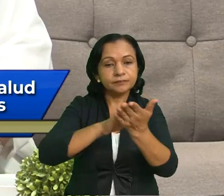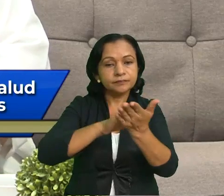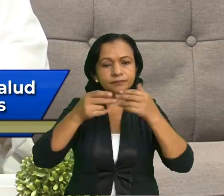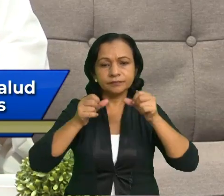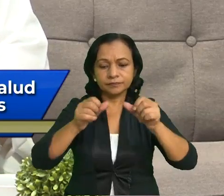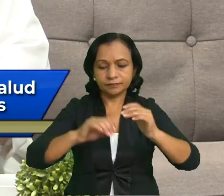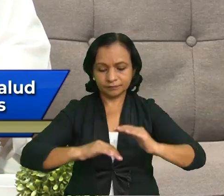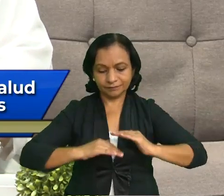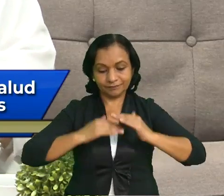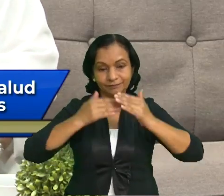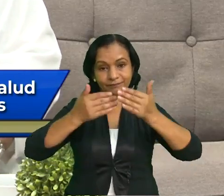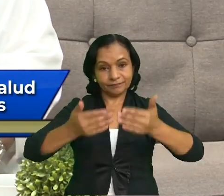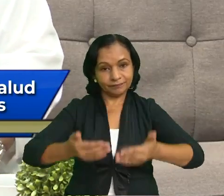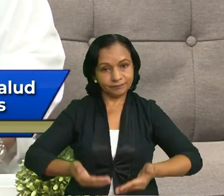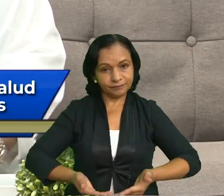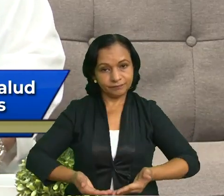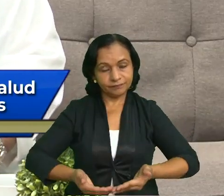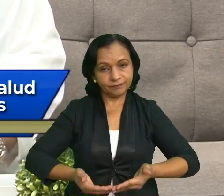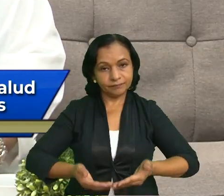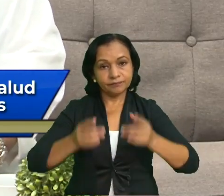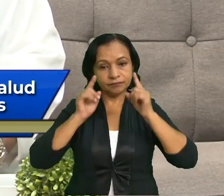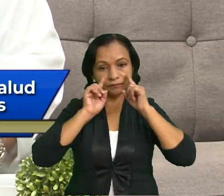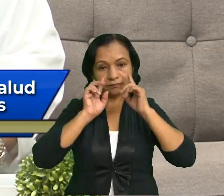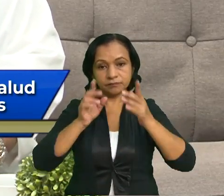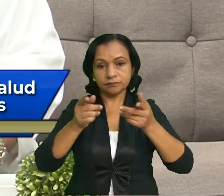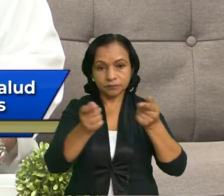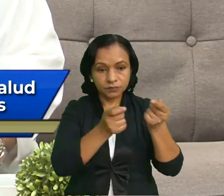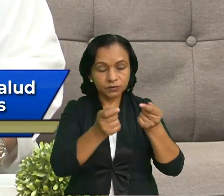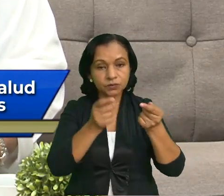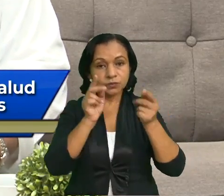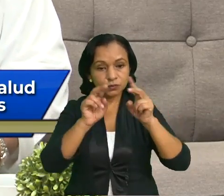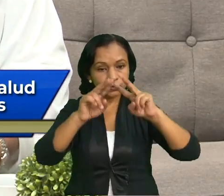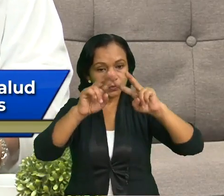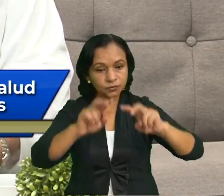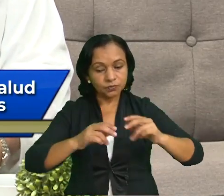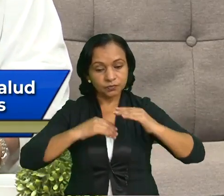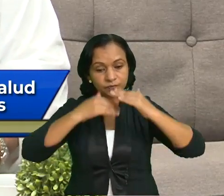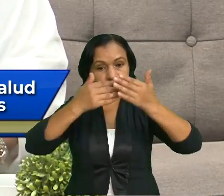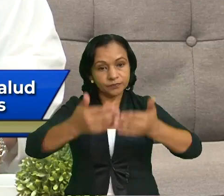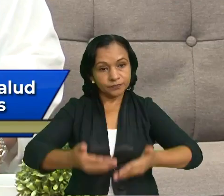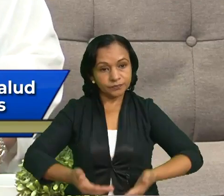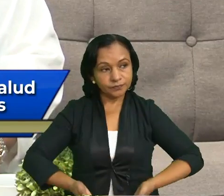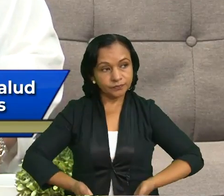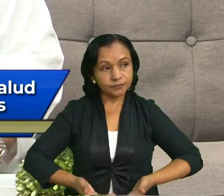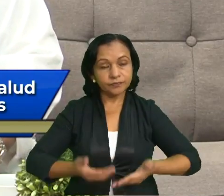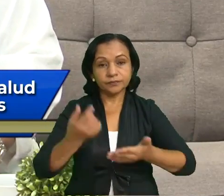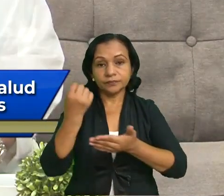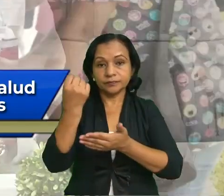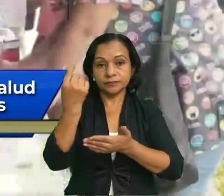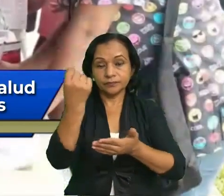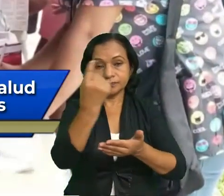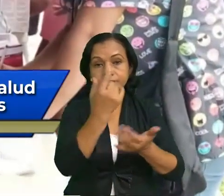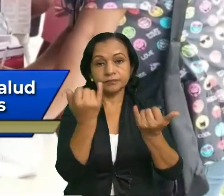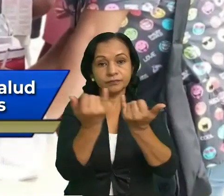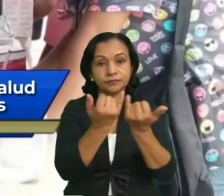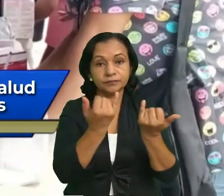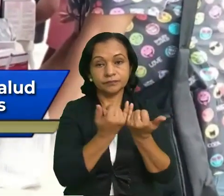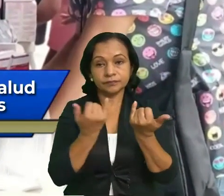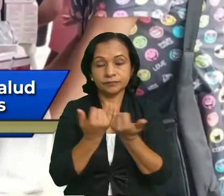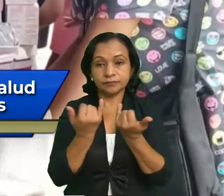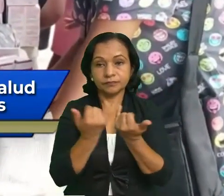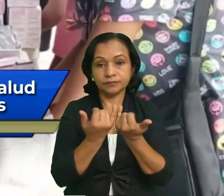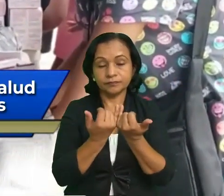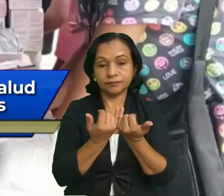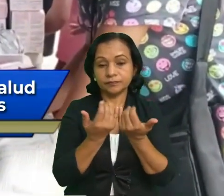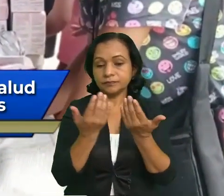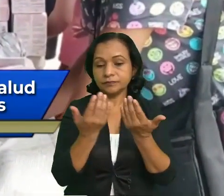embarazadas dentro del albergue tenés que brindarle sus controles prenatales hay niños que todavía no tienen esquema completo es lo mismo o su control de bp